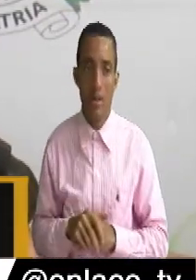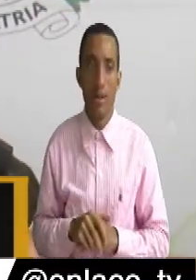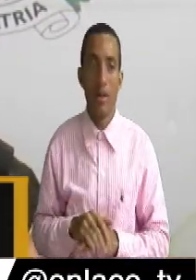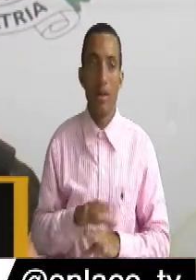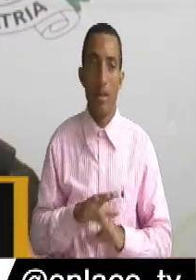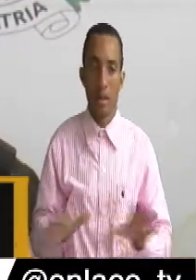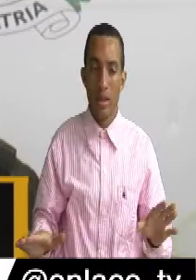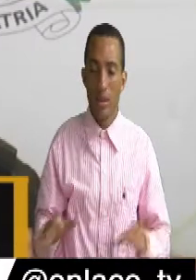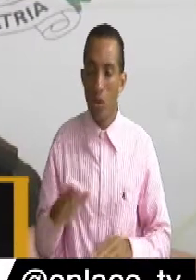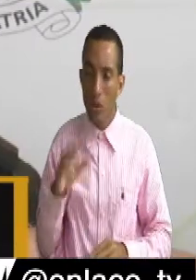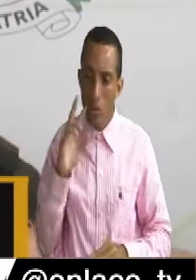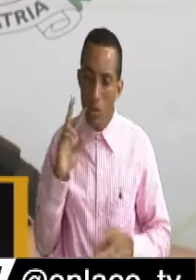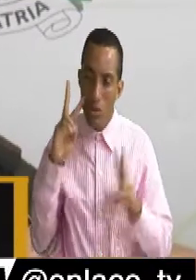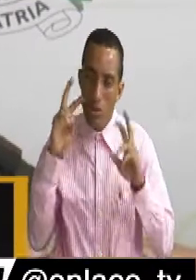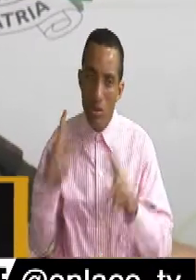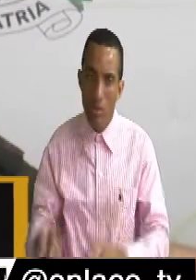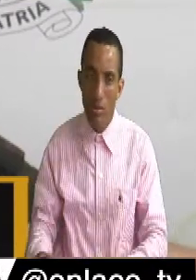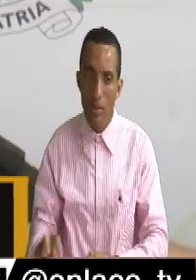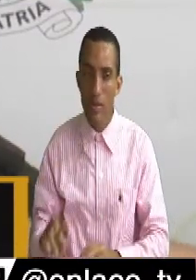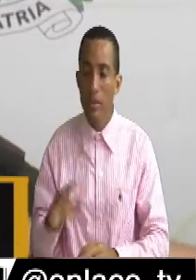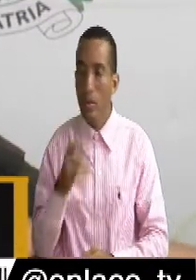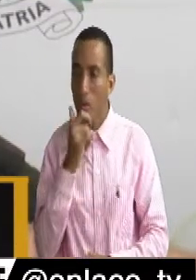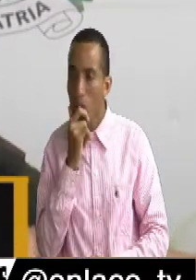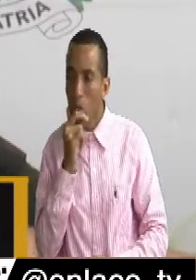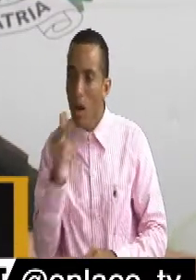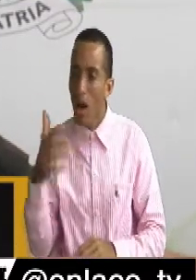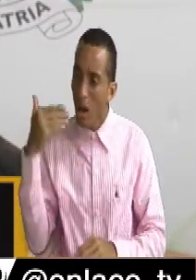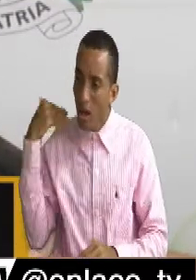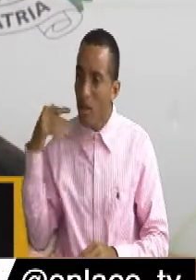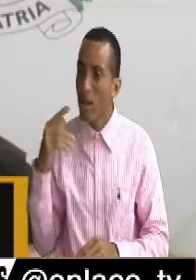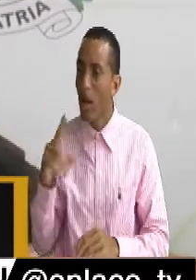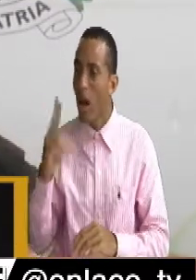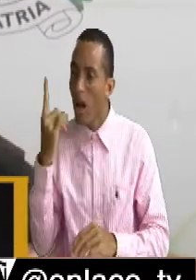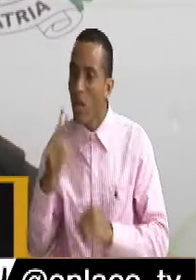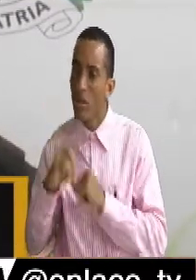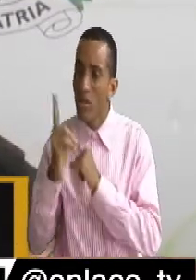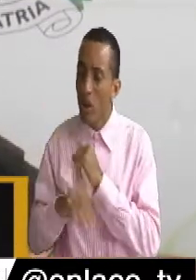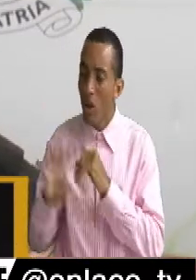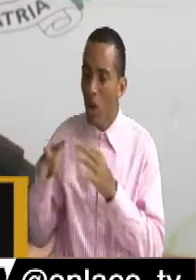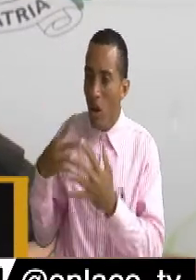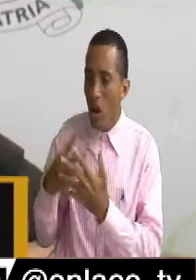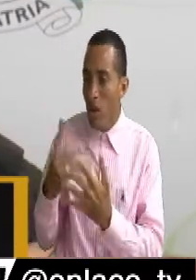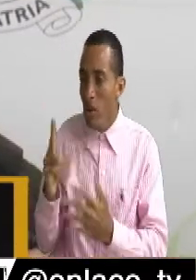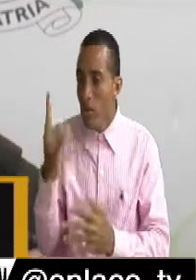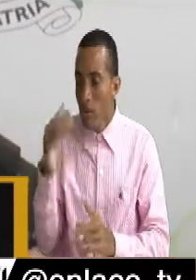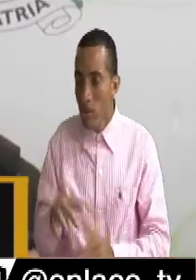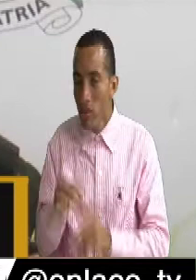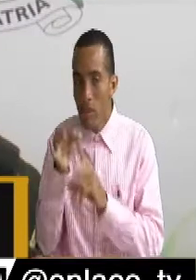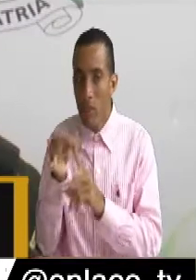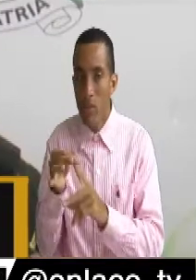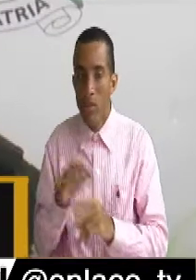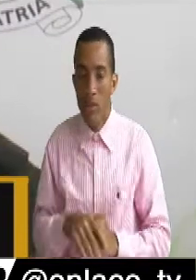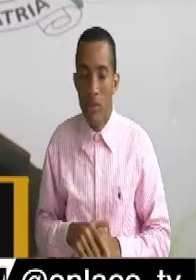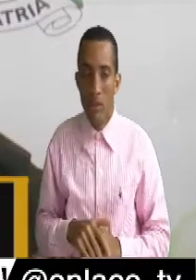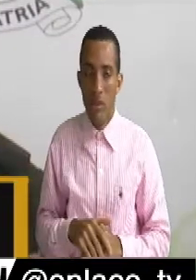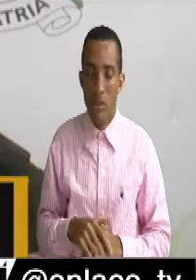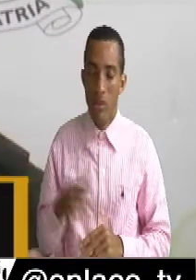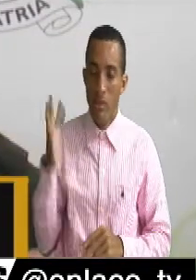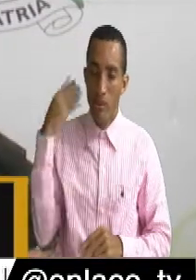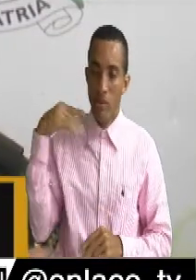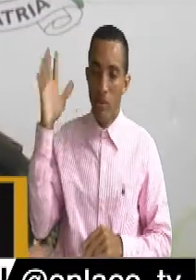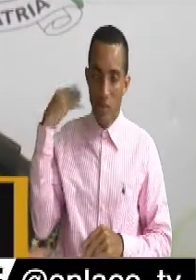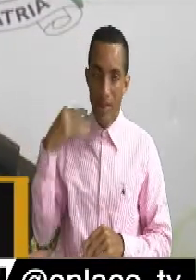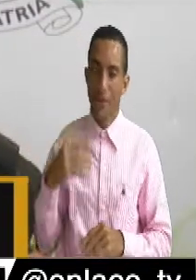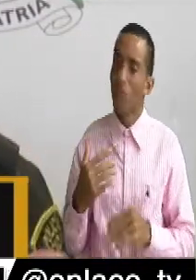ya verificando y solicitando antecedentes si sobre esta persona reposa alguna situación especial en cuanto a antecedentes del